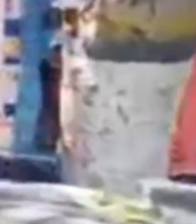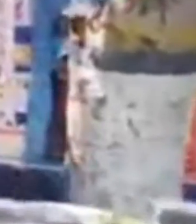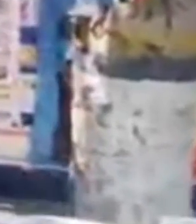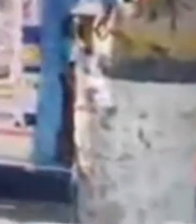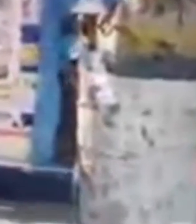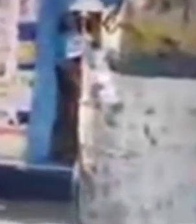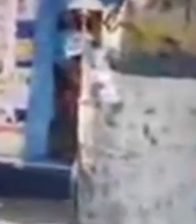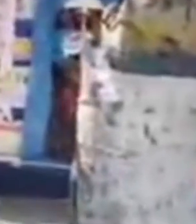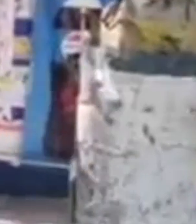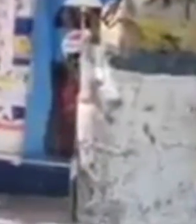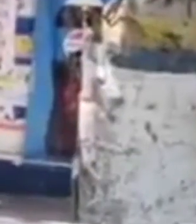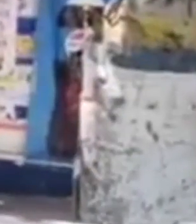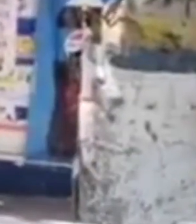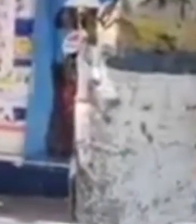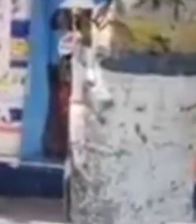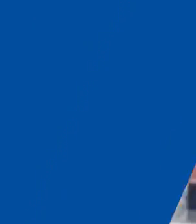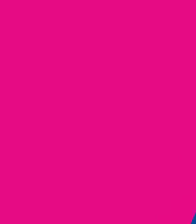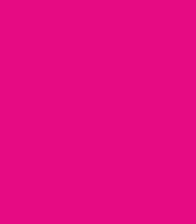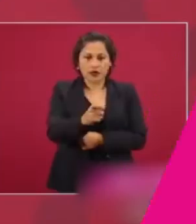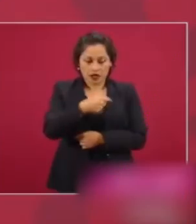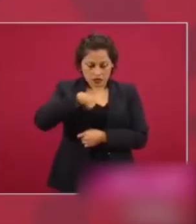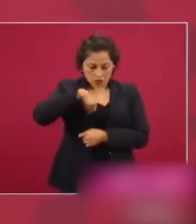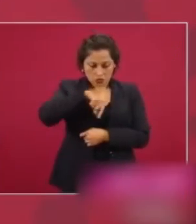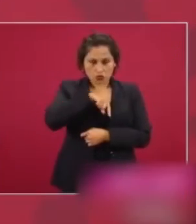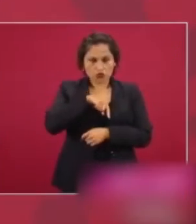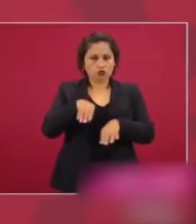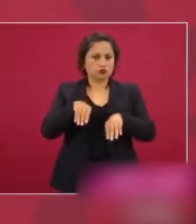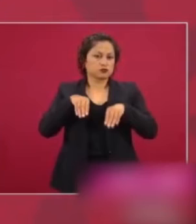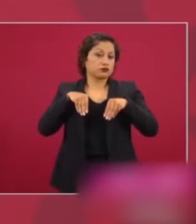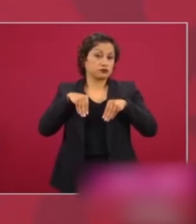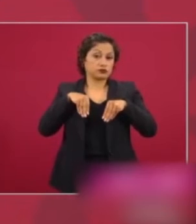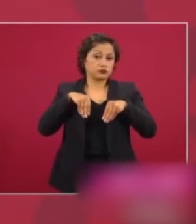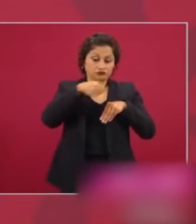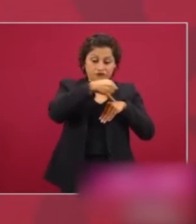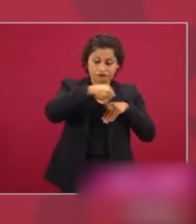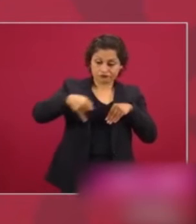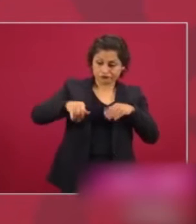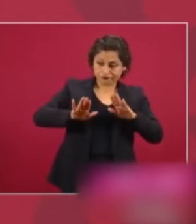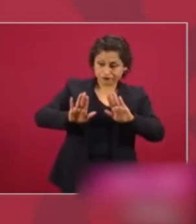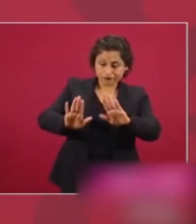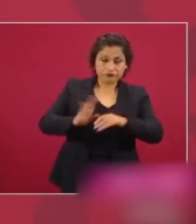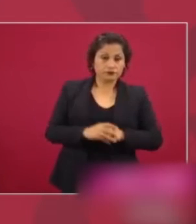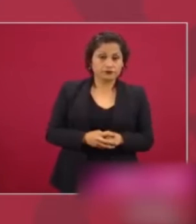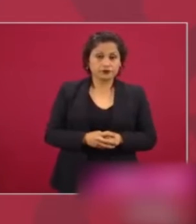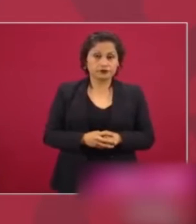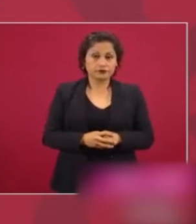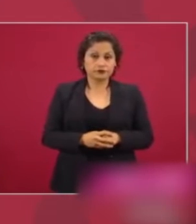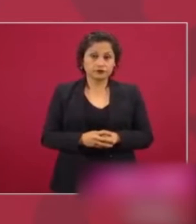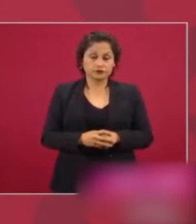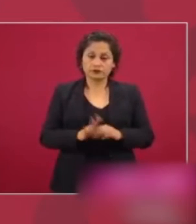seguridad presumen descenso en actos delictivos. Esta mañana en conferencia matutina el presidente Andrés Manuel López